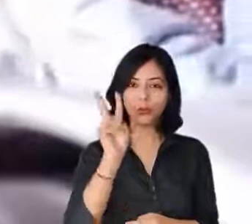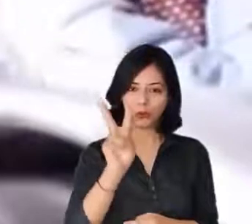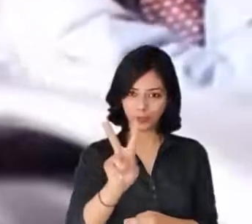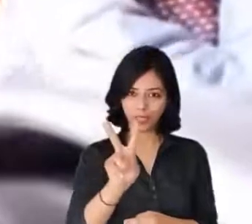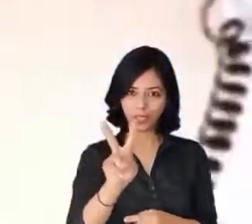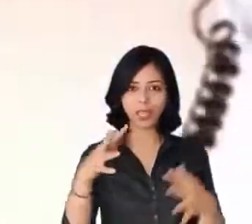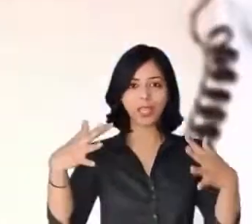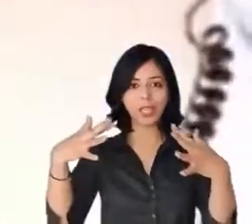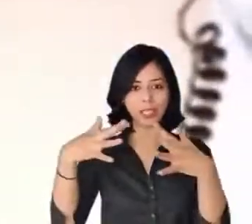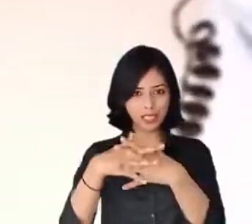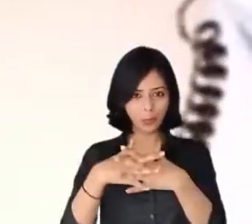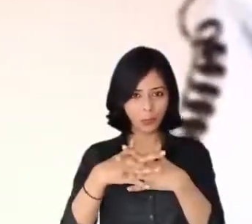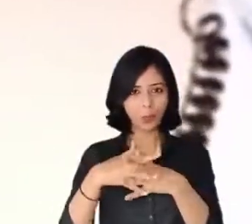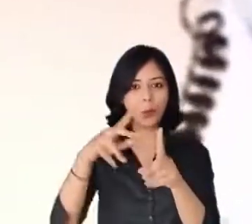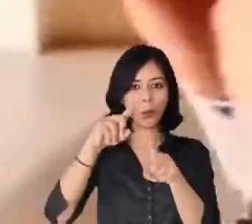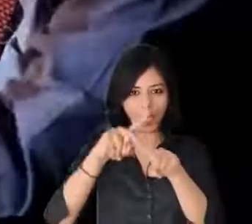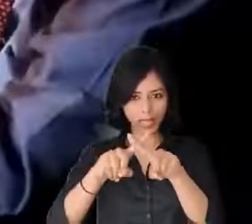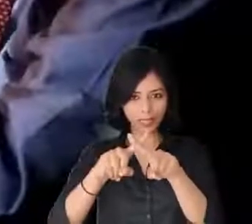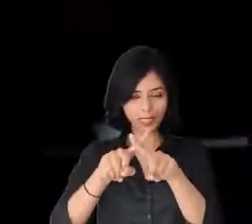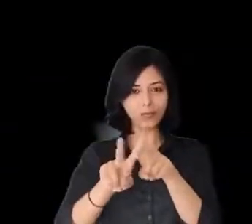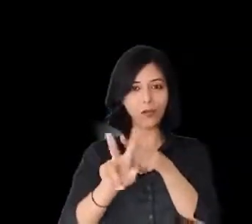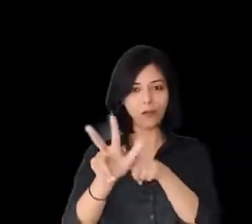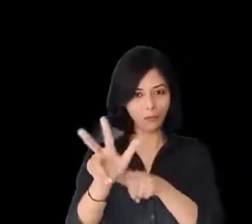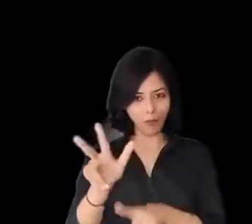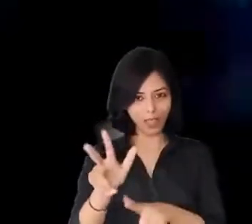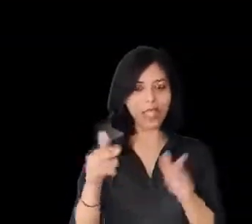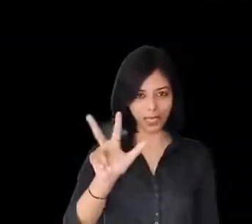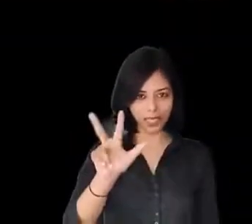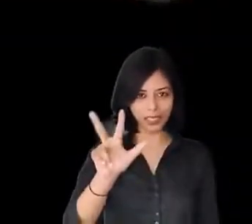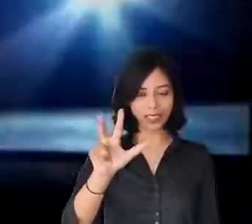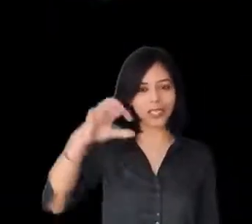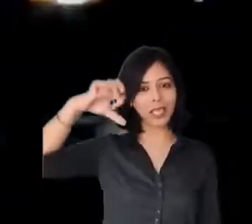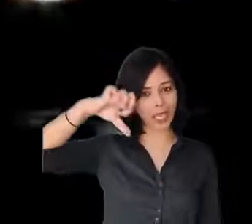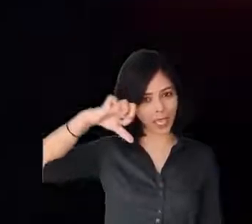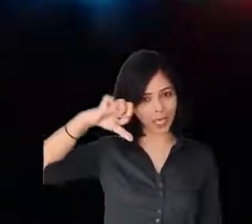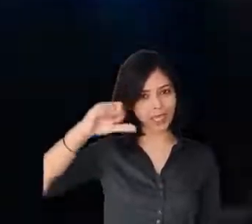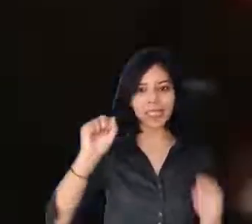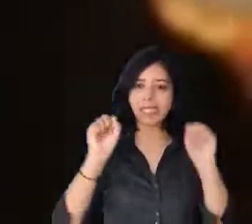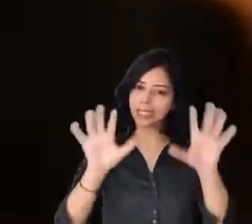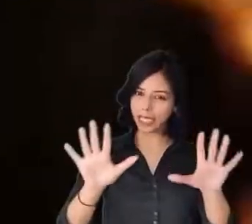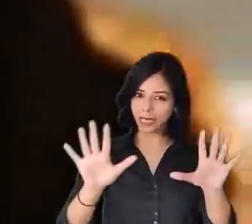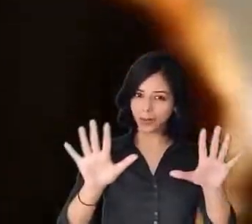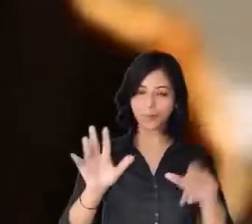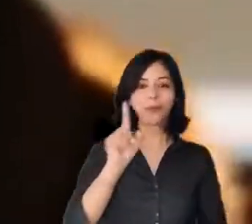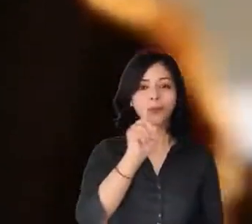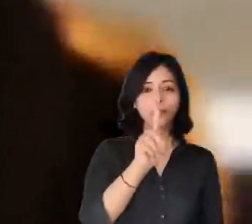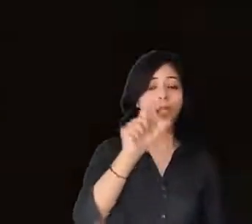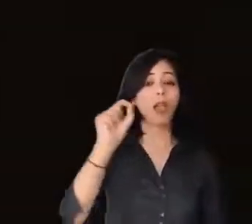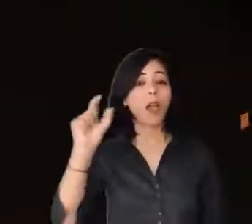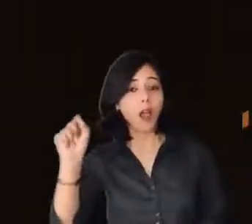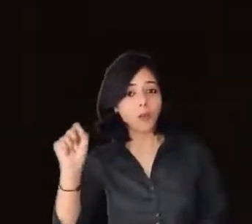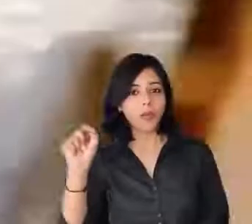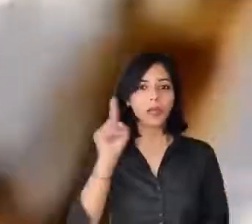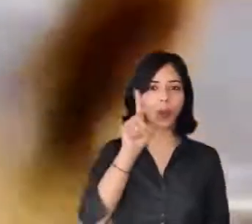Los investigadores tomaron en serio la llamada de Nancy, pero al principio estaban convencidos de que había una explicación